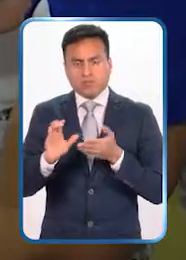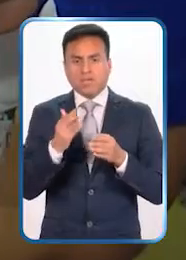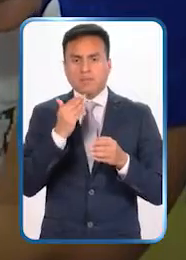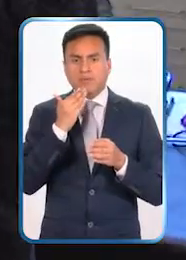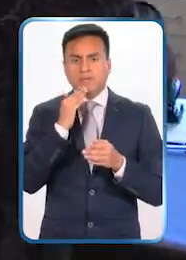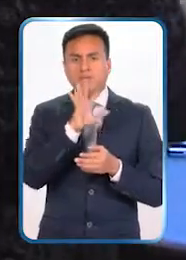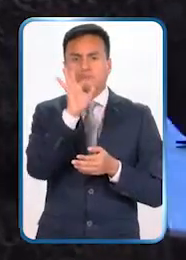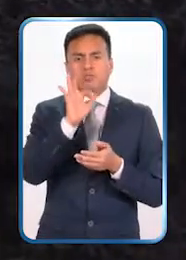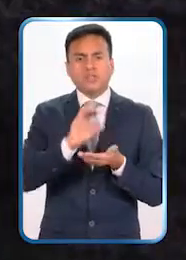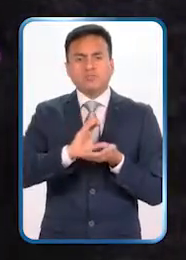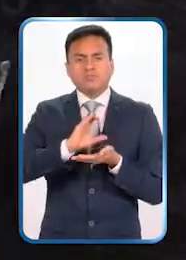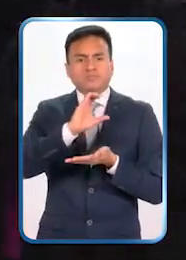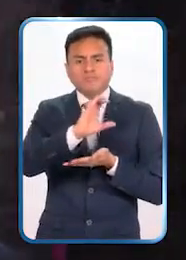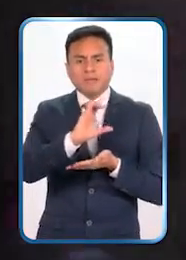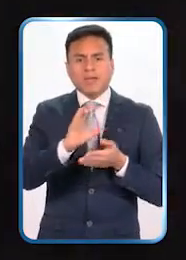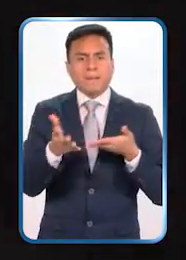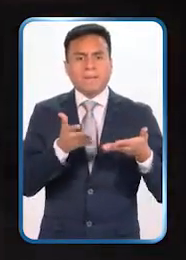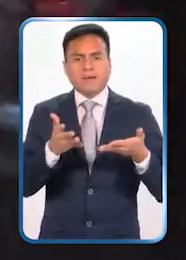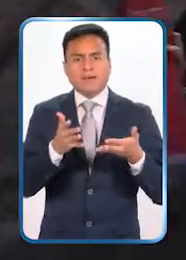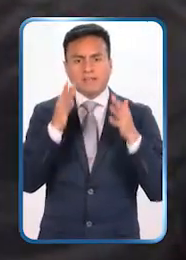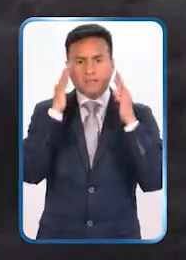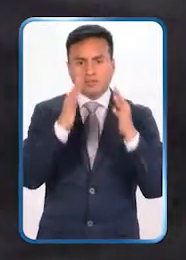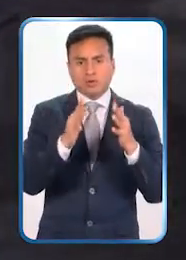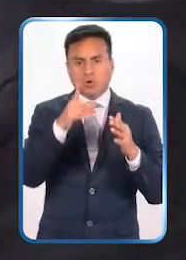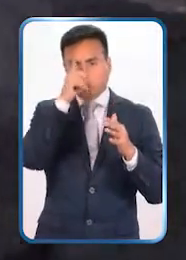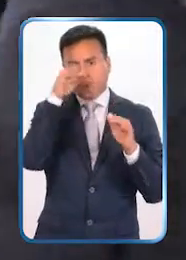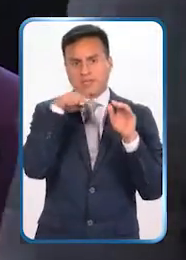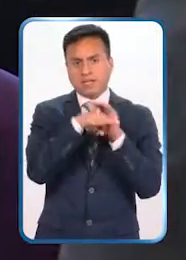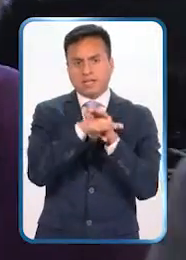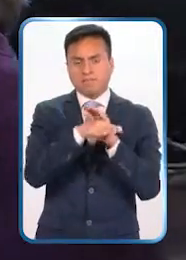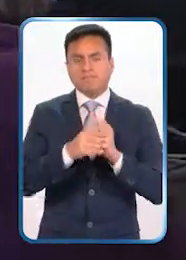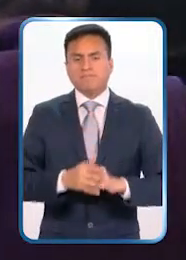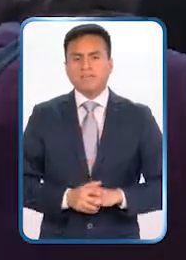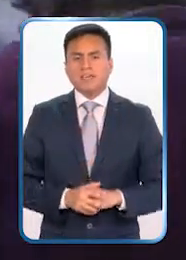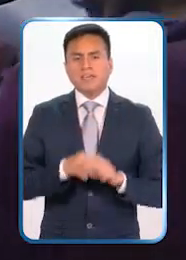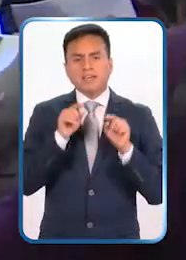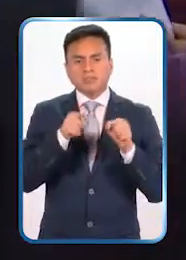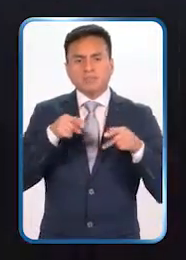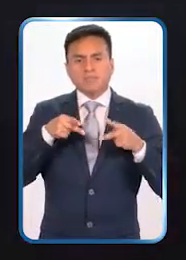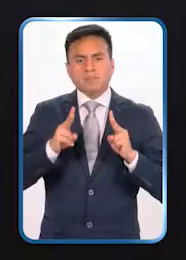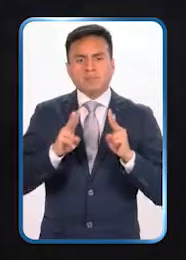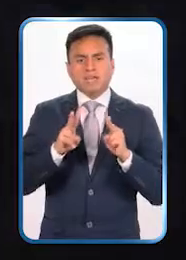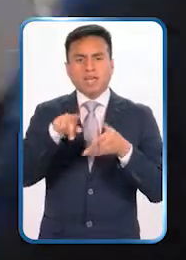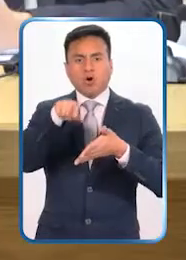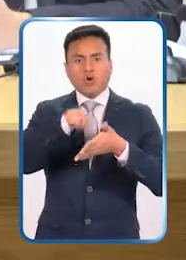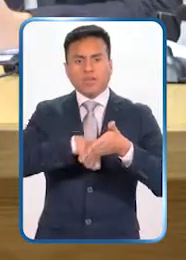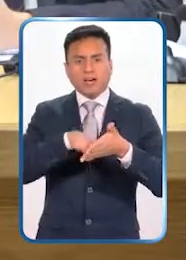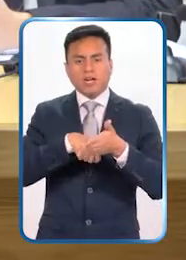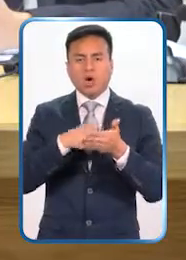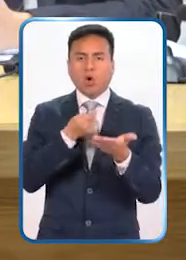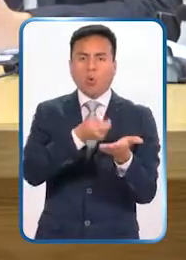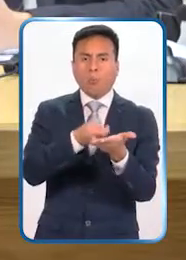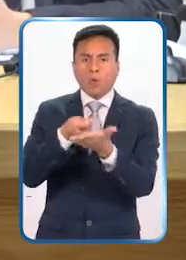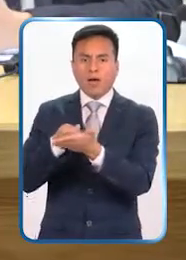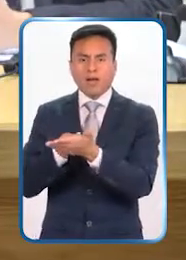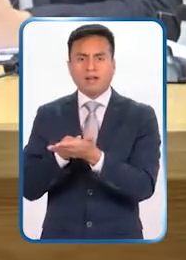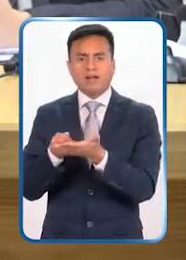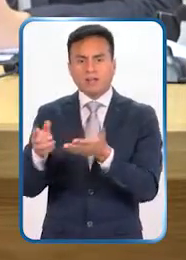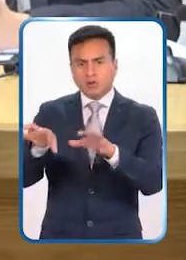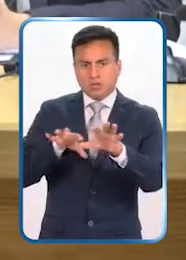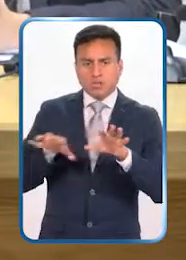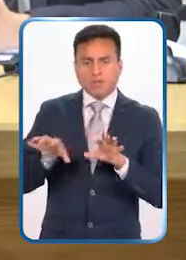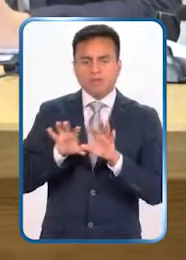aproximadamente, y el otro 50% para la atención hospitalaria. Y eso permite contratar, comprar